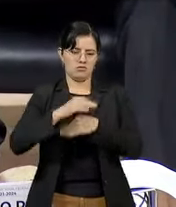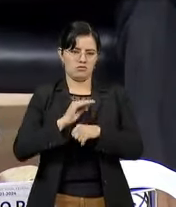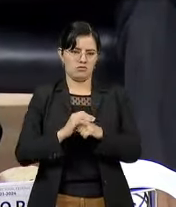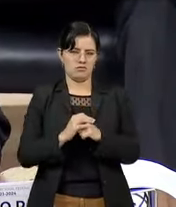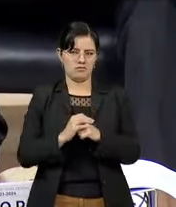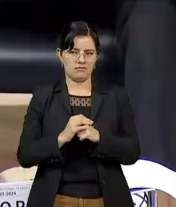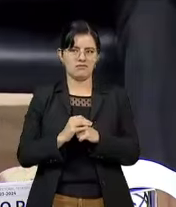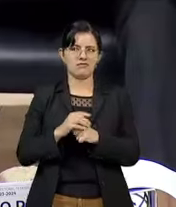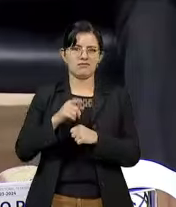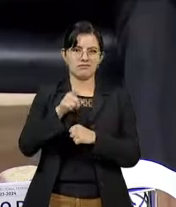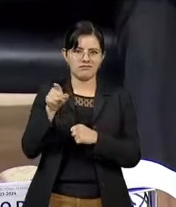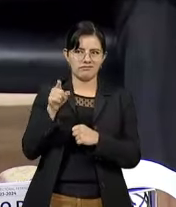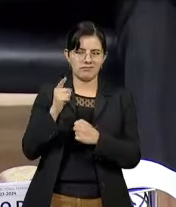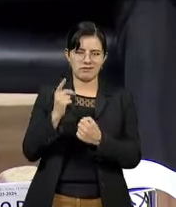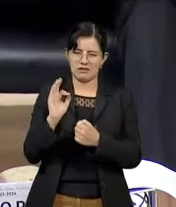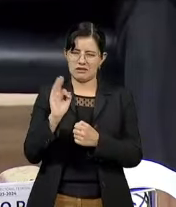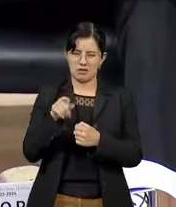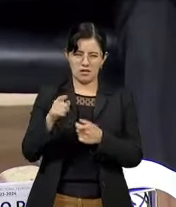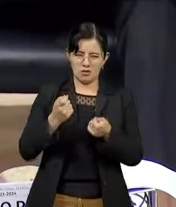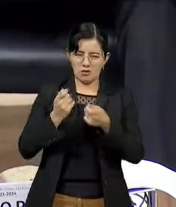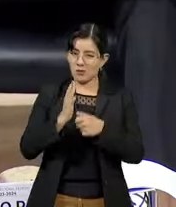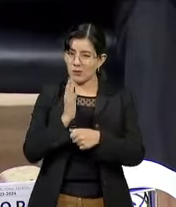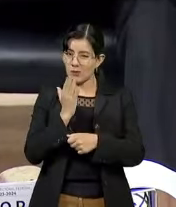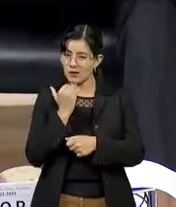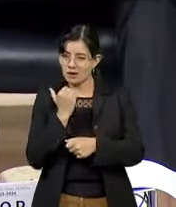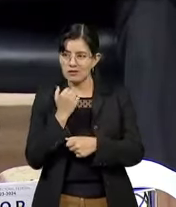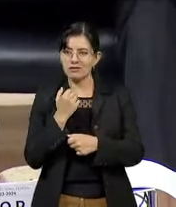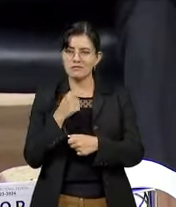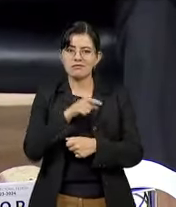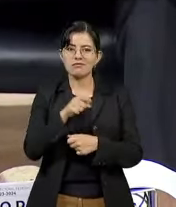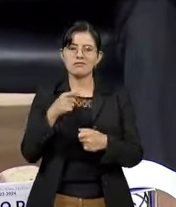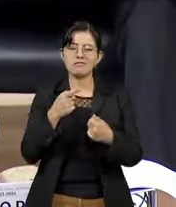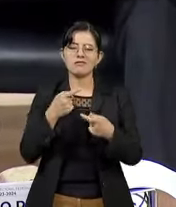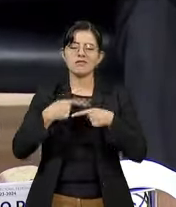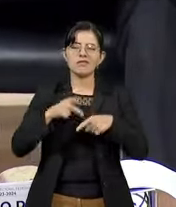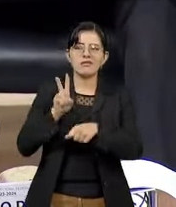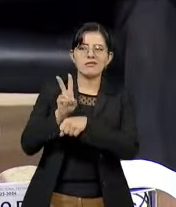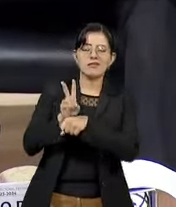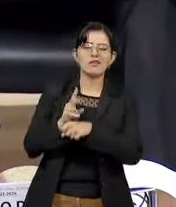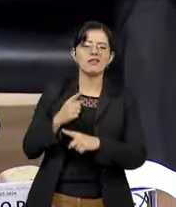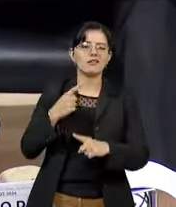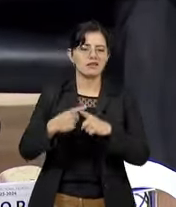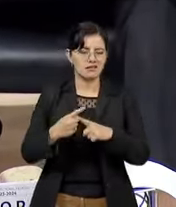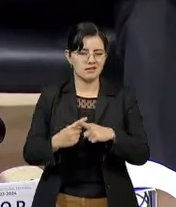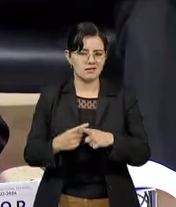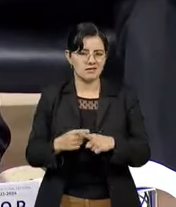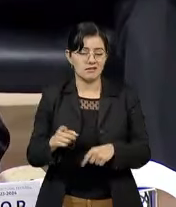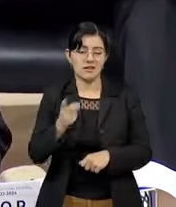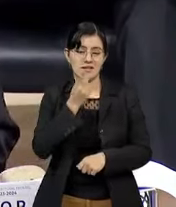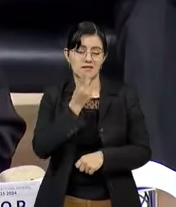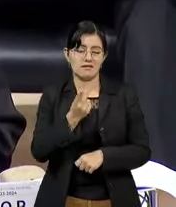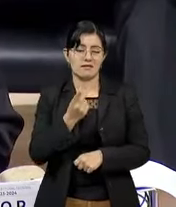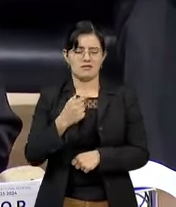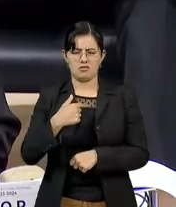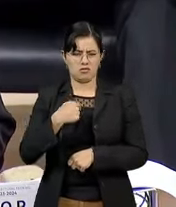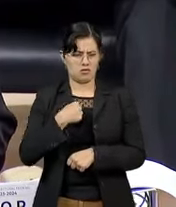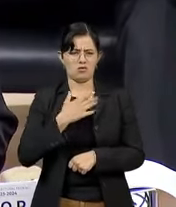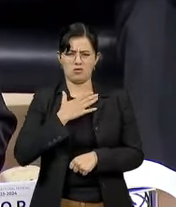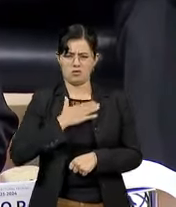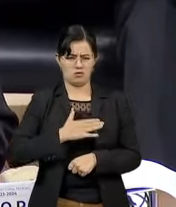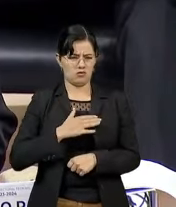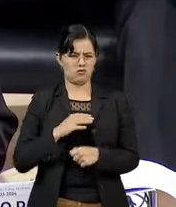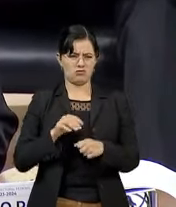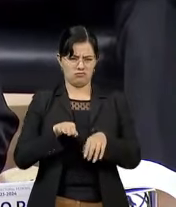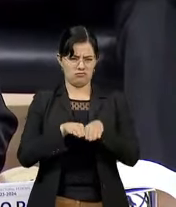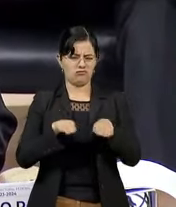al inmoderado moderador Quién va a garantizar dice él que está garantizada su imparcialidad no no